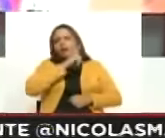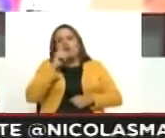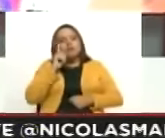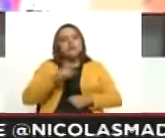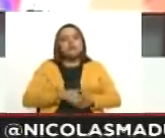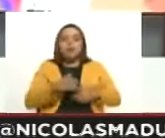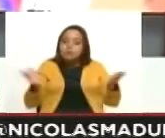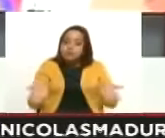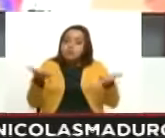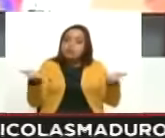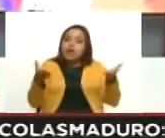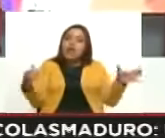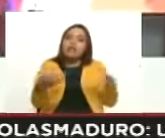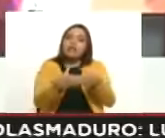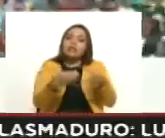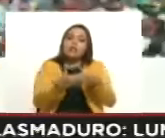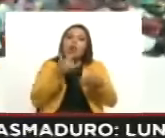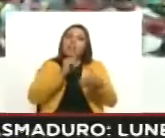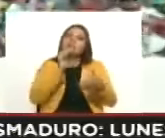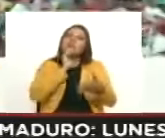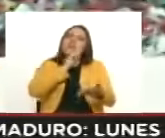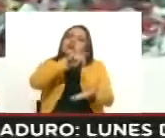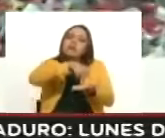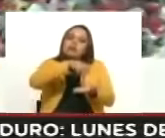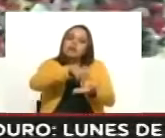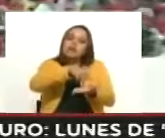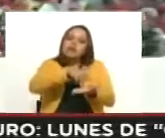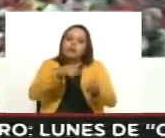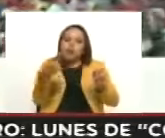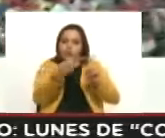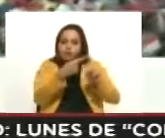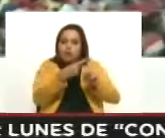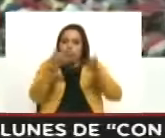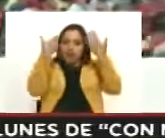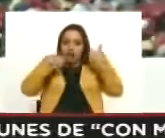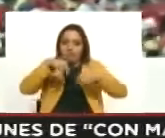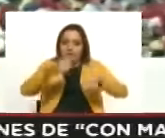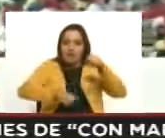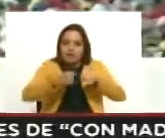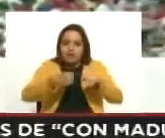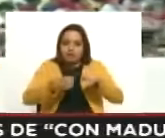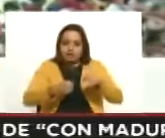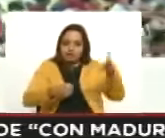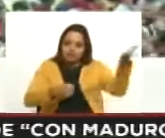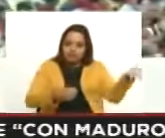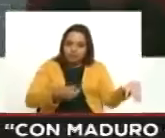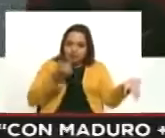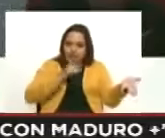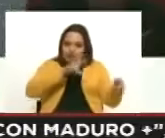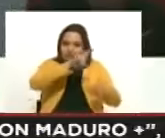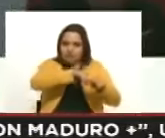que estará conformado por Carmen Meléndez, esta que está aquí presente,